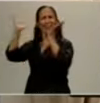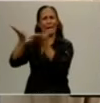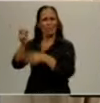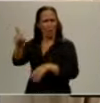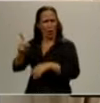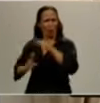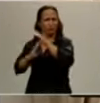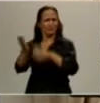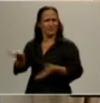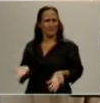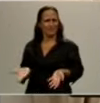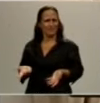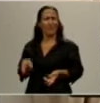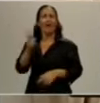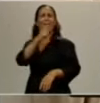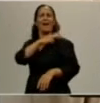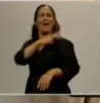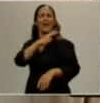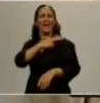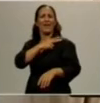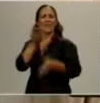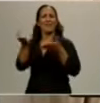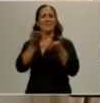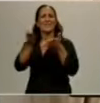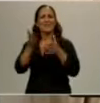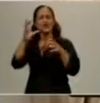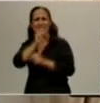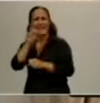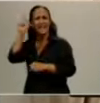haber sido también jefe del Servicio Secreto de los Estados